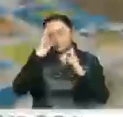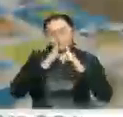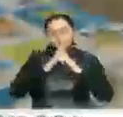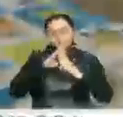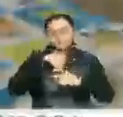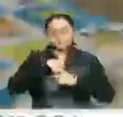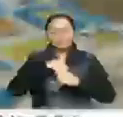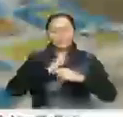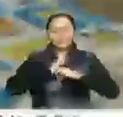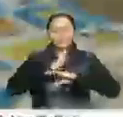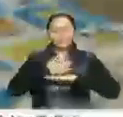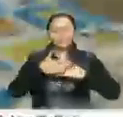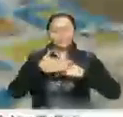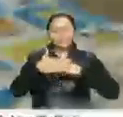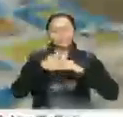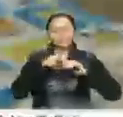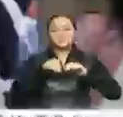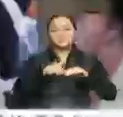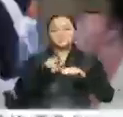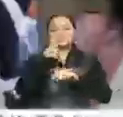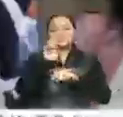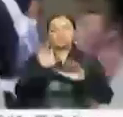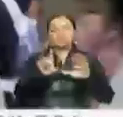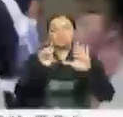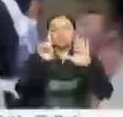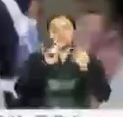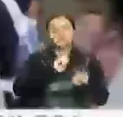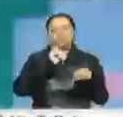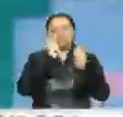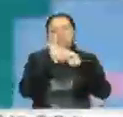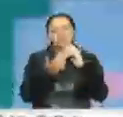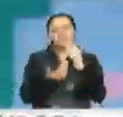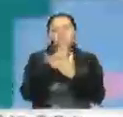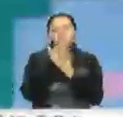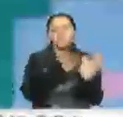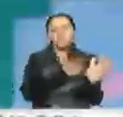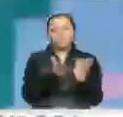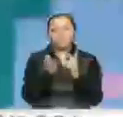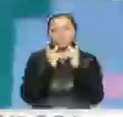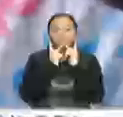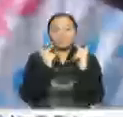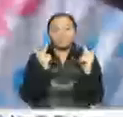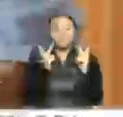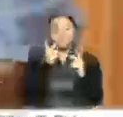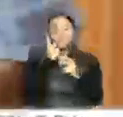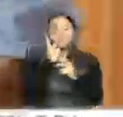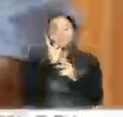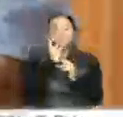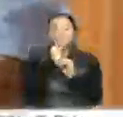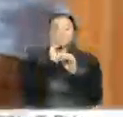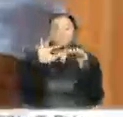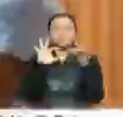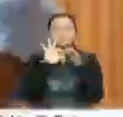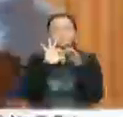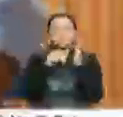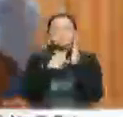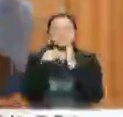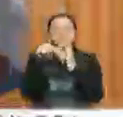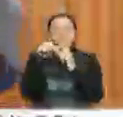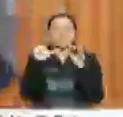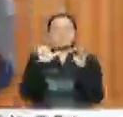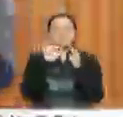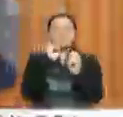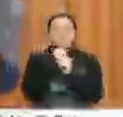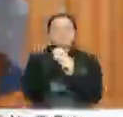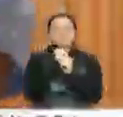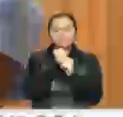que posteriormente, en septiembre de 2016, se transformó en una política pública interministerial. El estado hospitalaria es